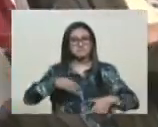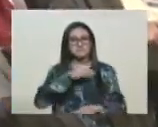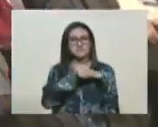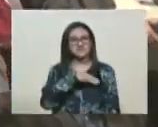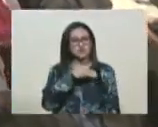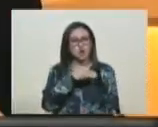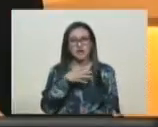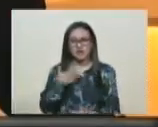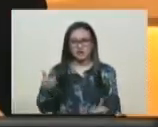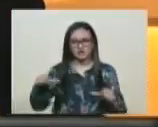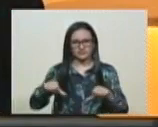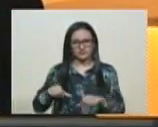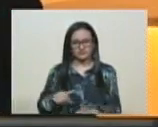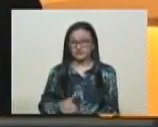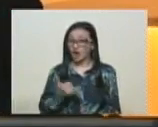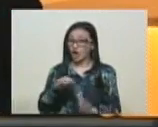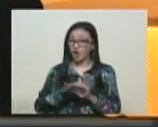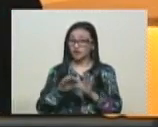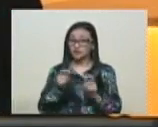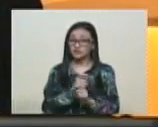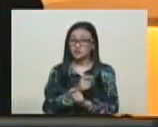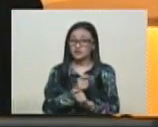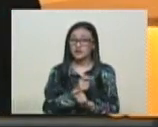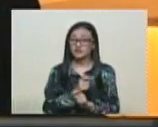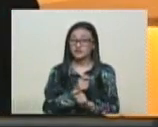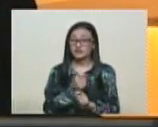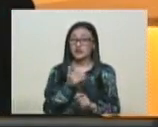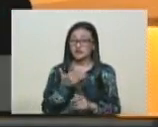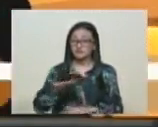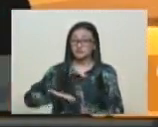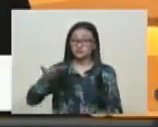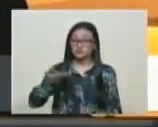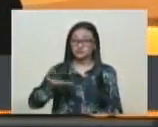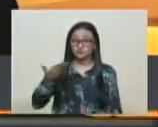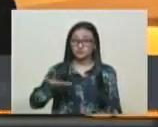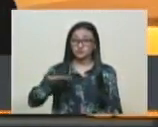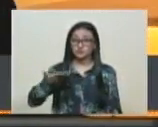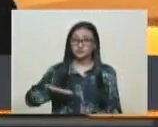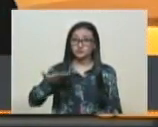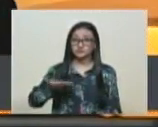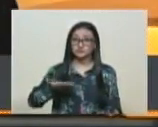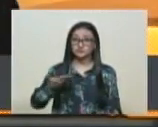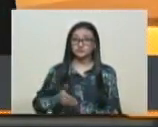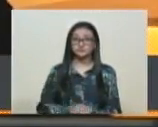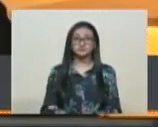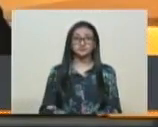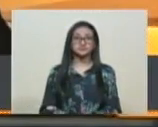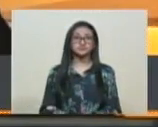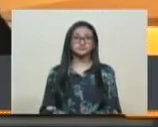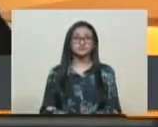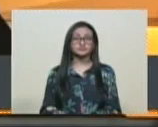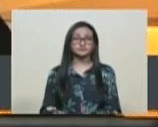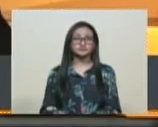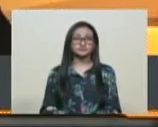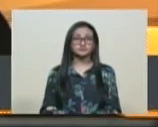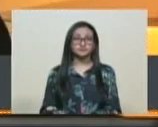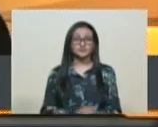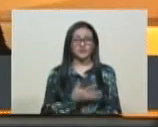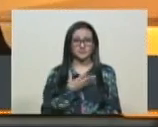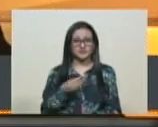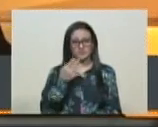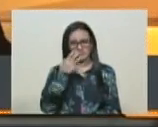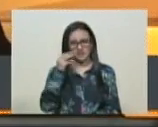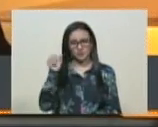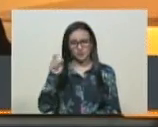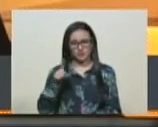esta constituyente gozarán de rango constitucional y supremacía constitucional. Nos convocó también al presidente